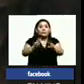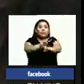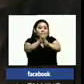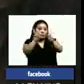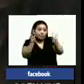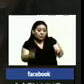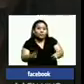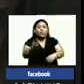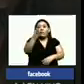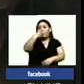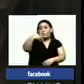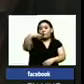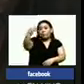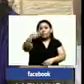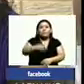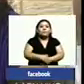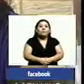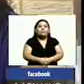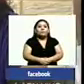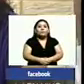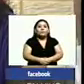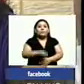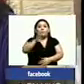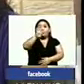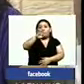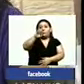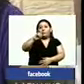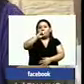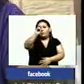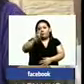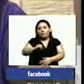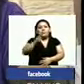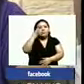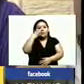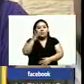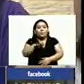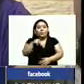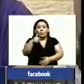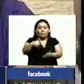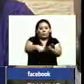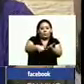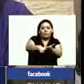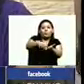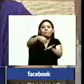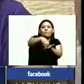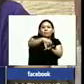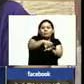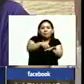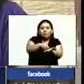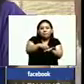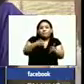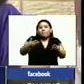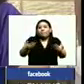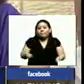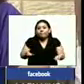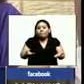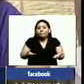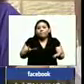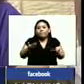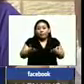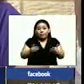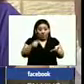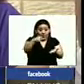Paz y Aguachapán. El 40% por ejemplo en uno de los municipios que